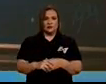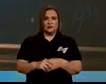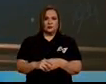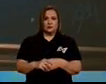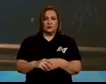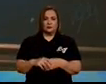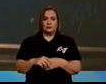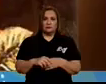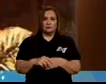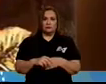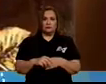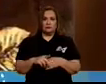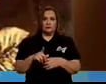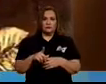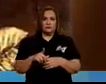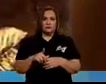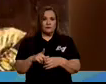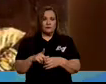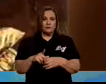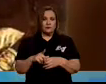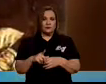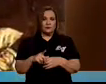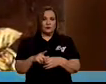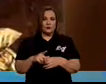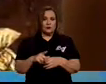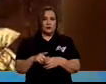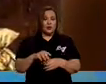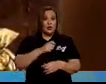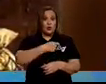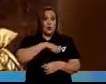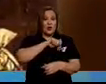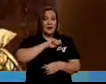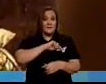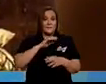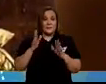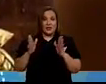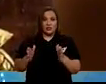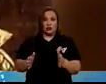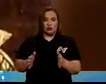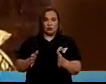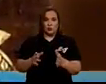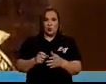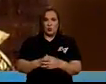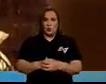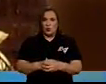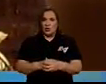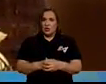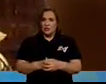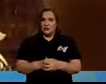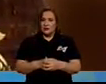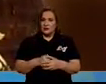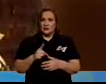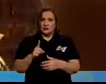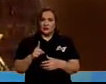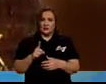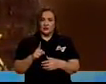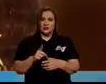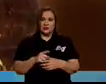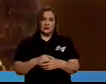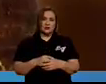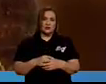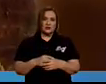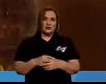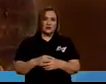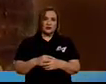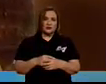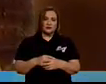podemos defender. Los españoles aquí han abusado, han llevado nuestra sujeción